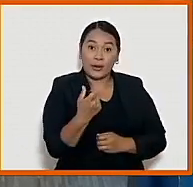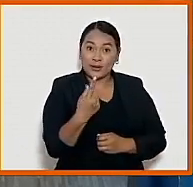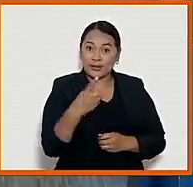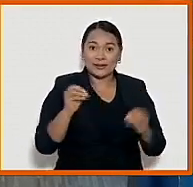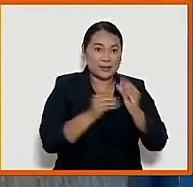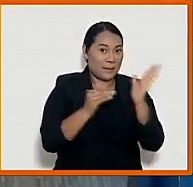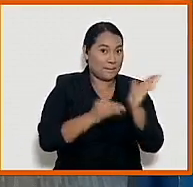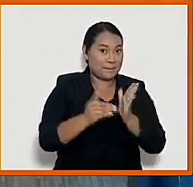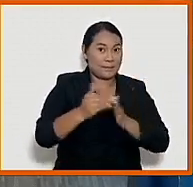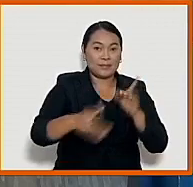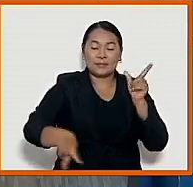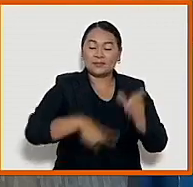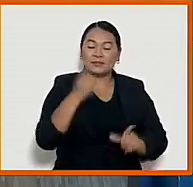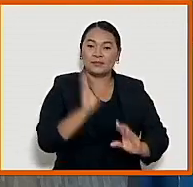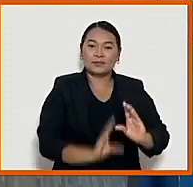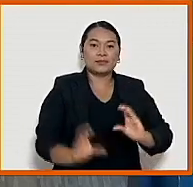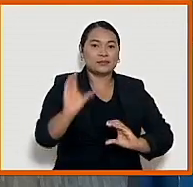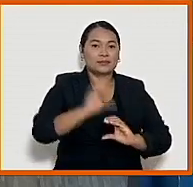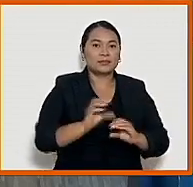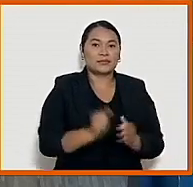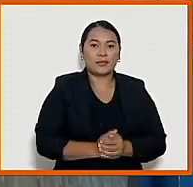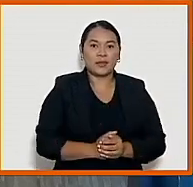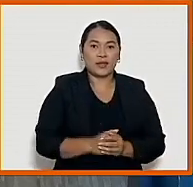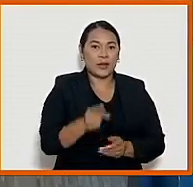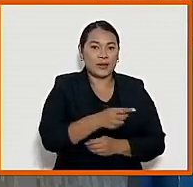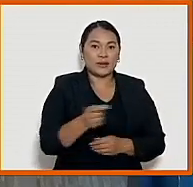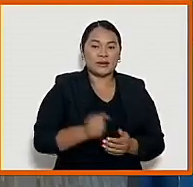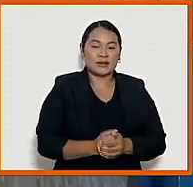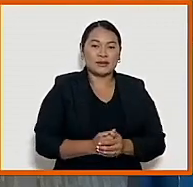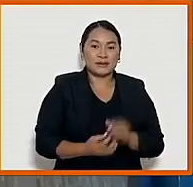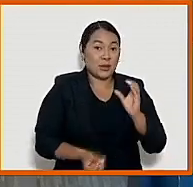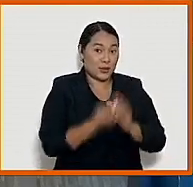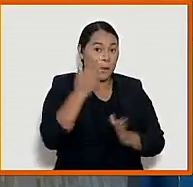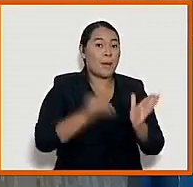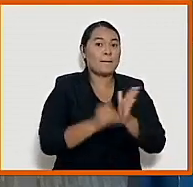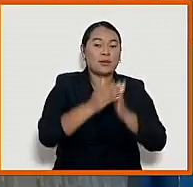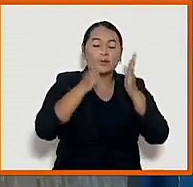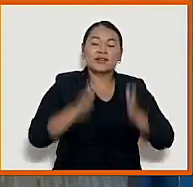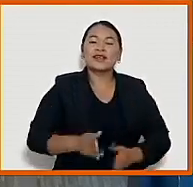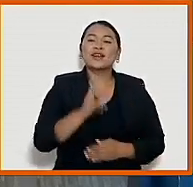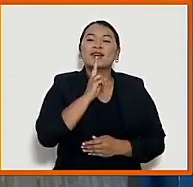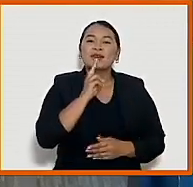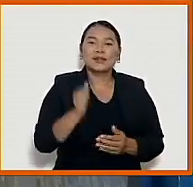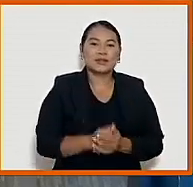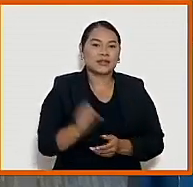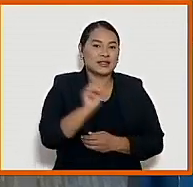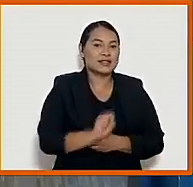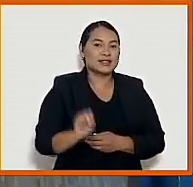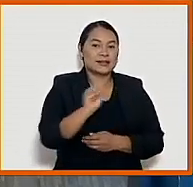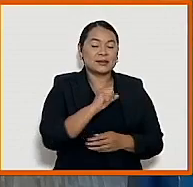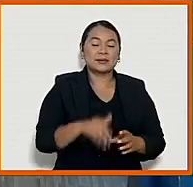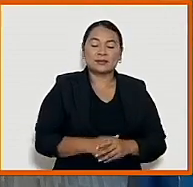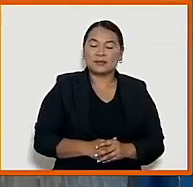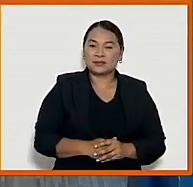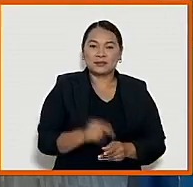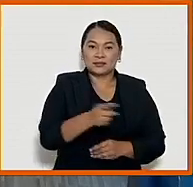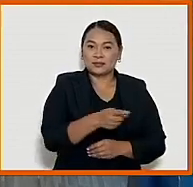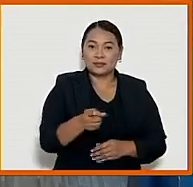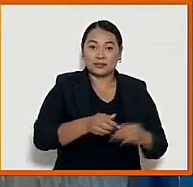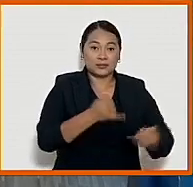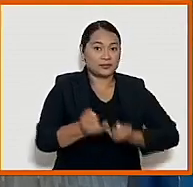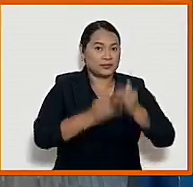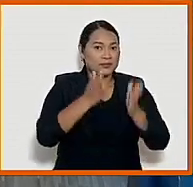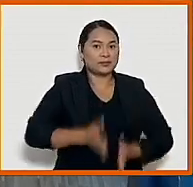tu jugada doble. Aún estás a tiempo de convertirte en el próximo millonario de Honduras este próximo sábado. Si sos jugador para Diaria, te